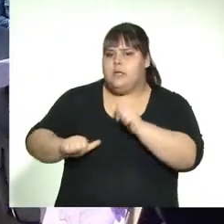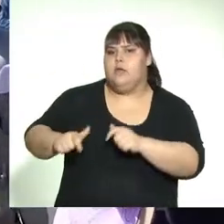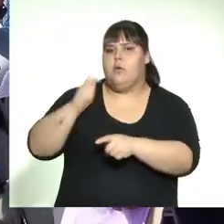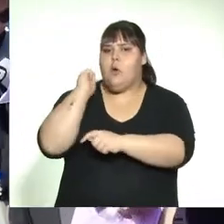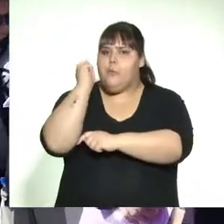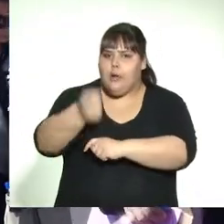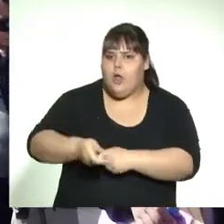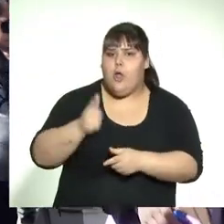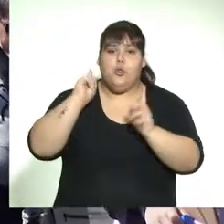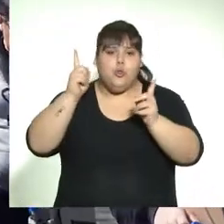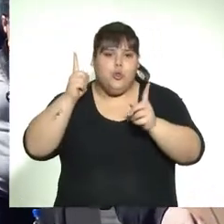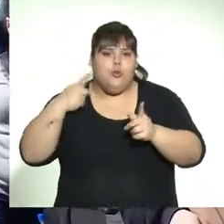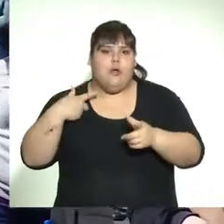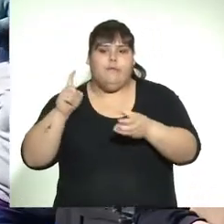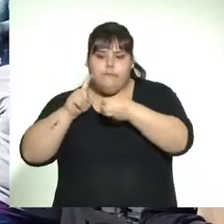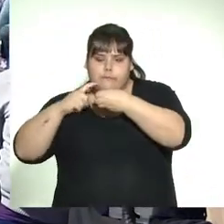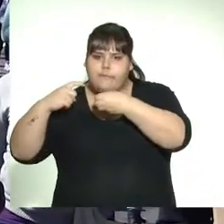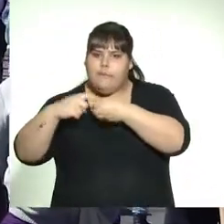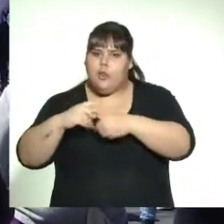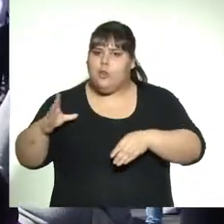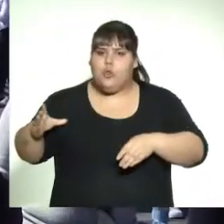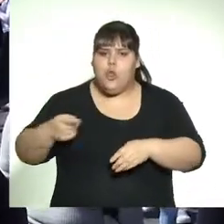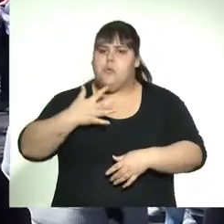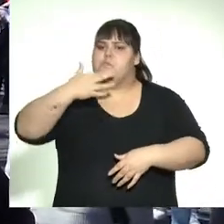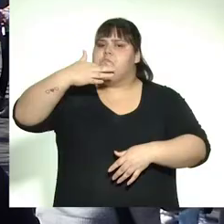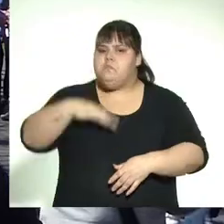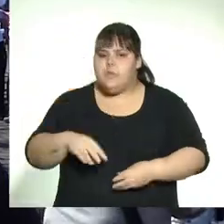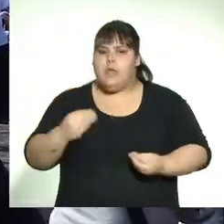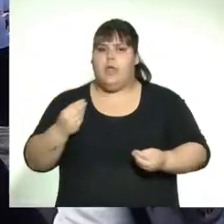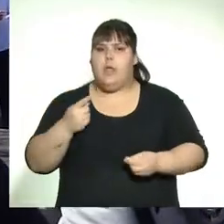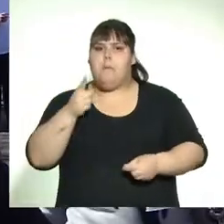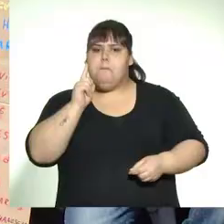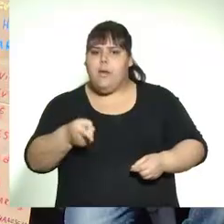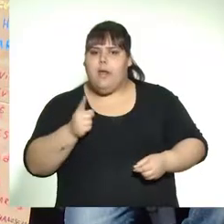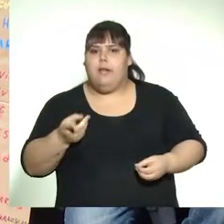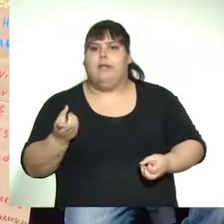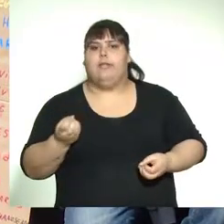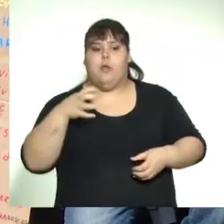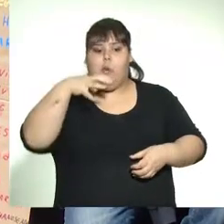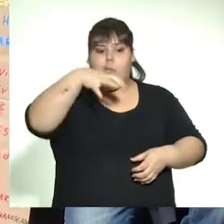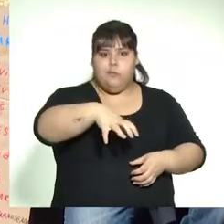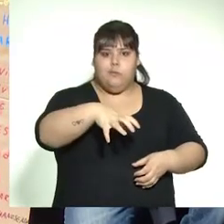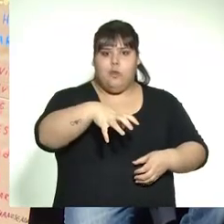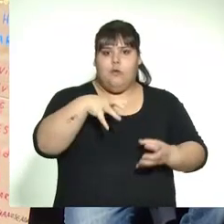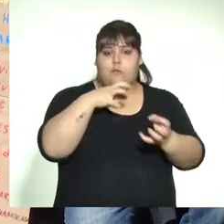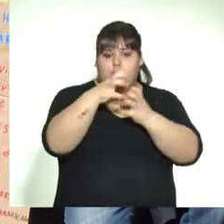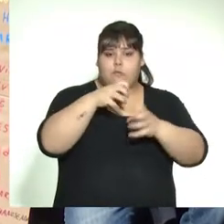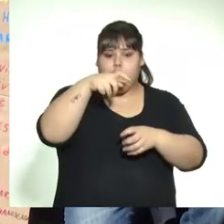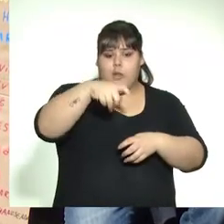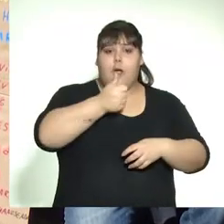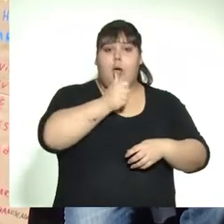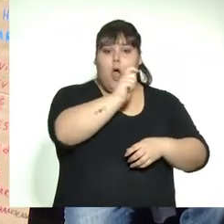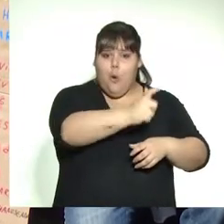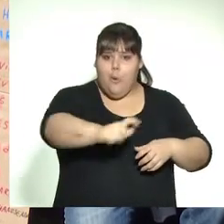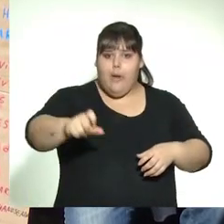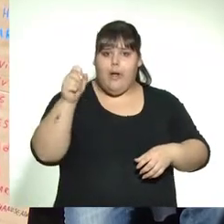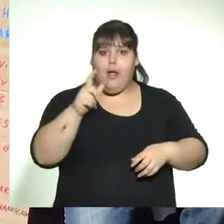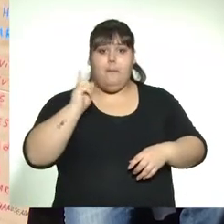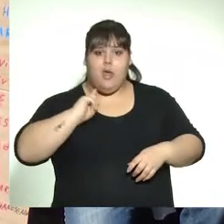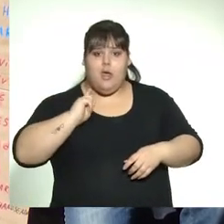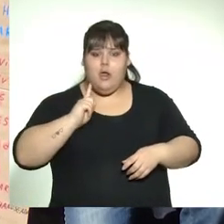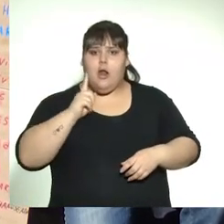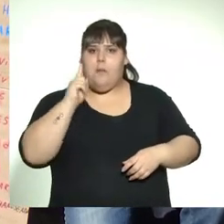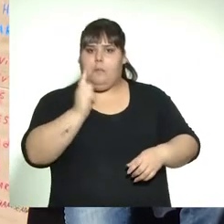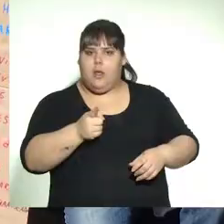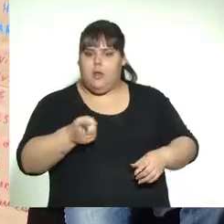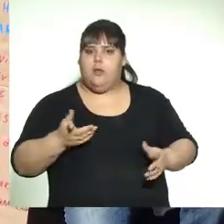científicos, pescadores, docentes, sindicatos, que entendieron los peligros que iba a generar una mega represa en un río de llanura como el